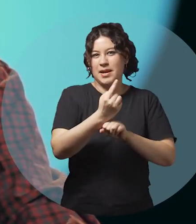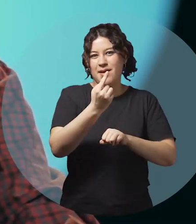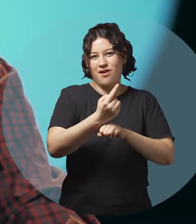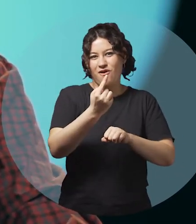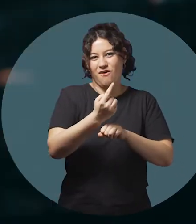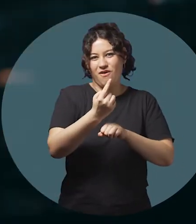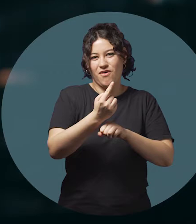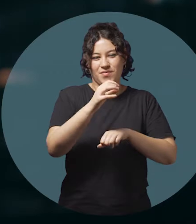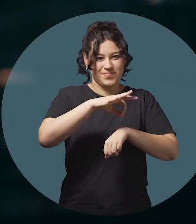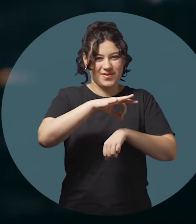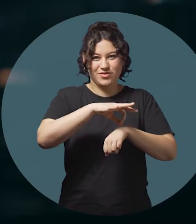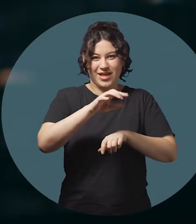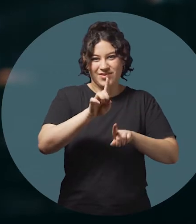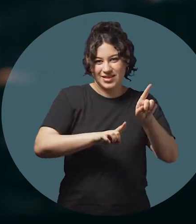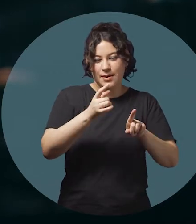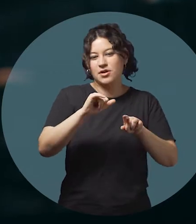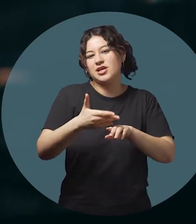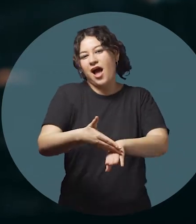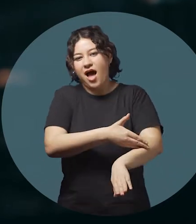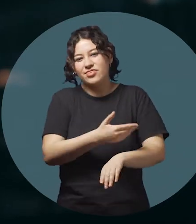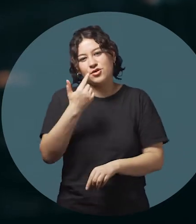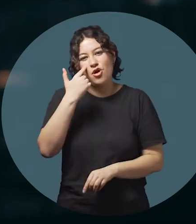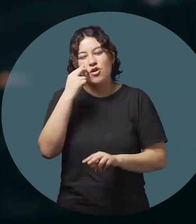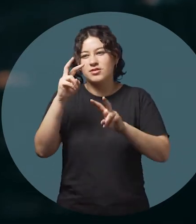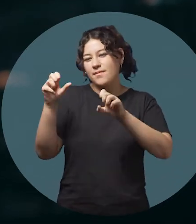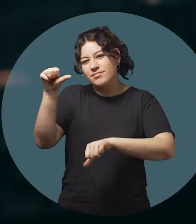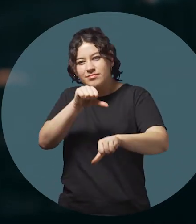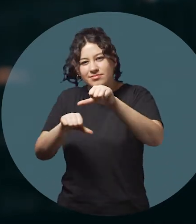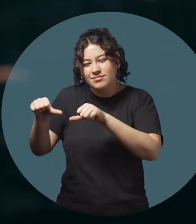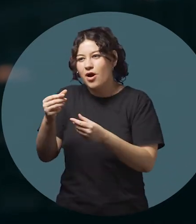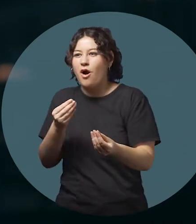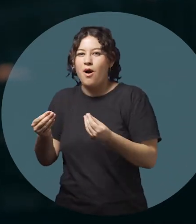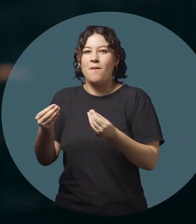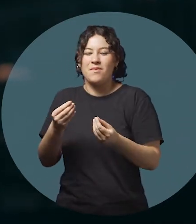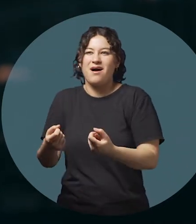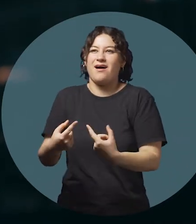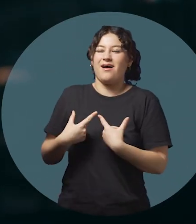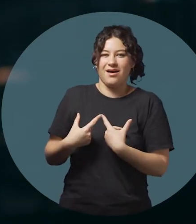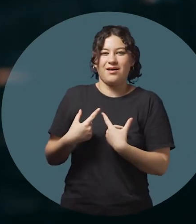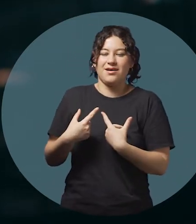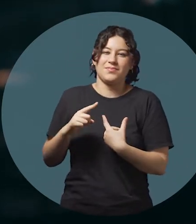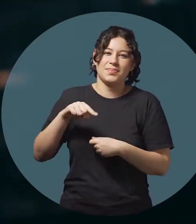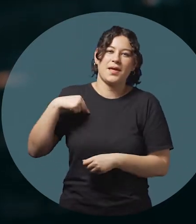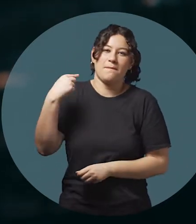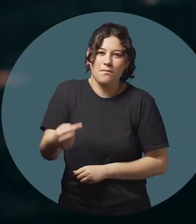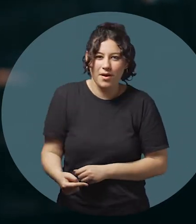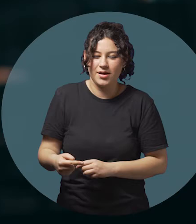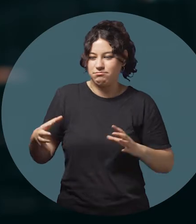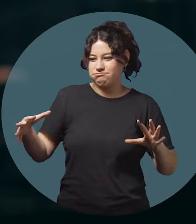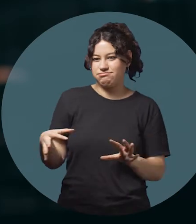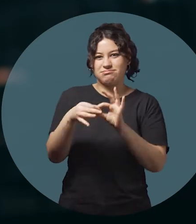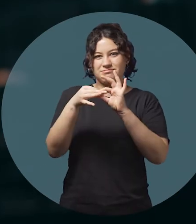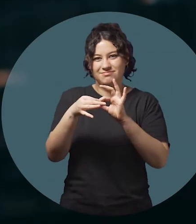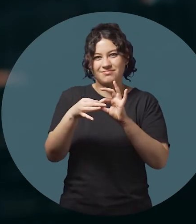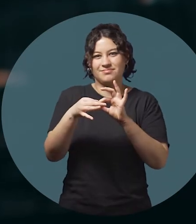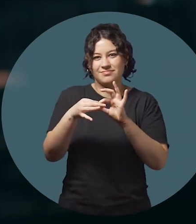de facultad, pero el background de tener lo que es un laboratorio, genera eso. Después